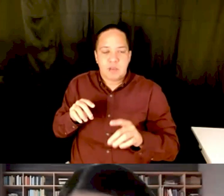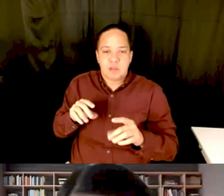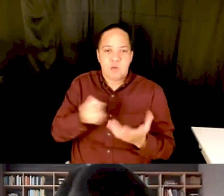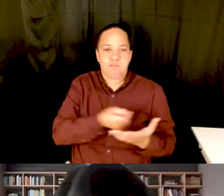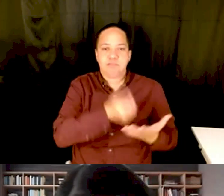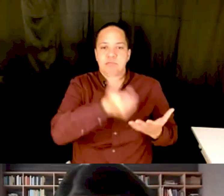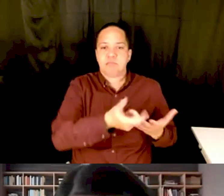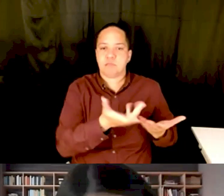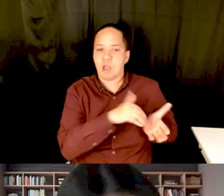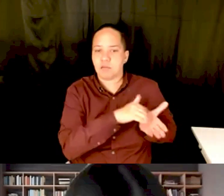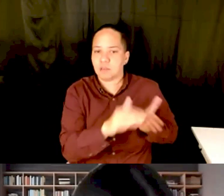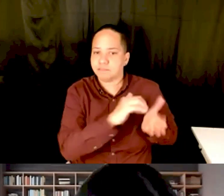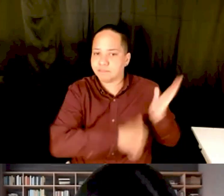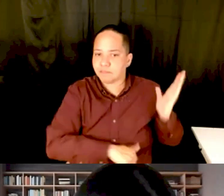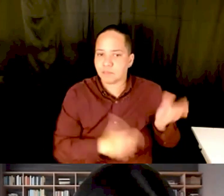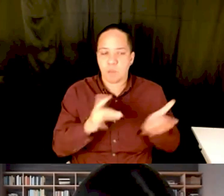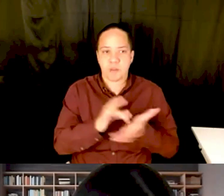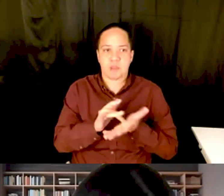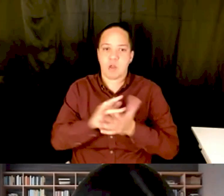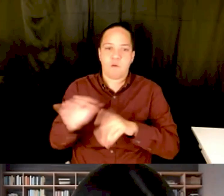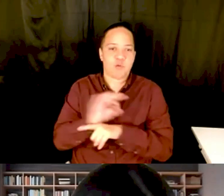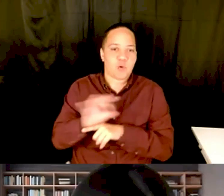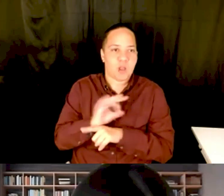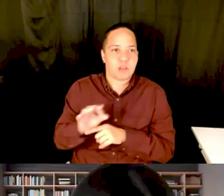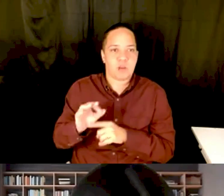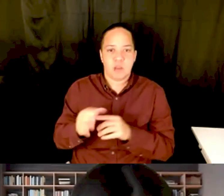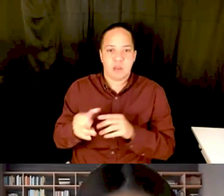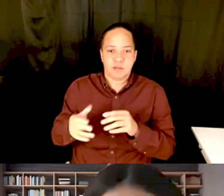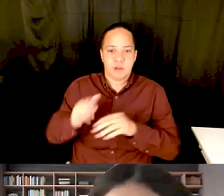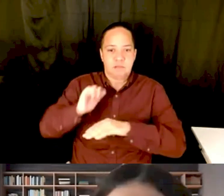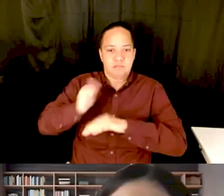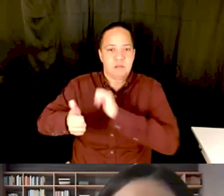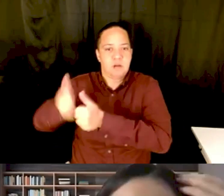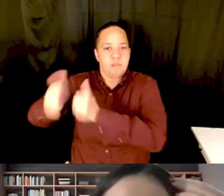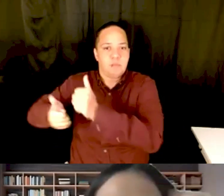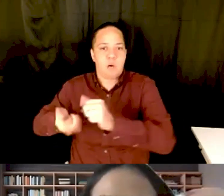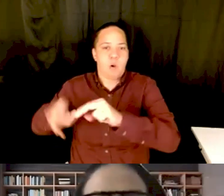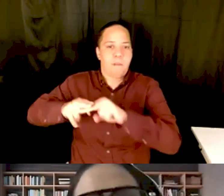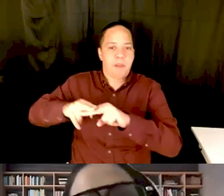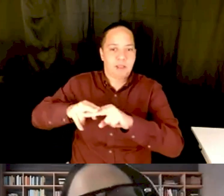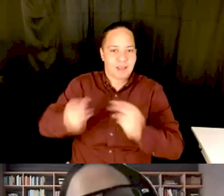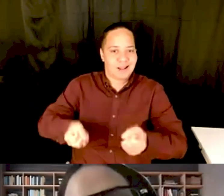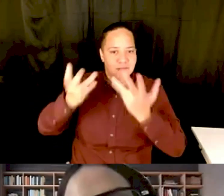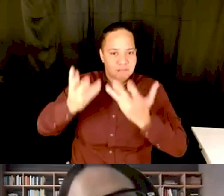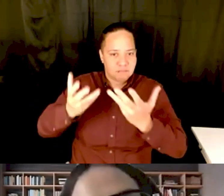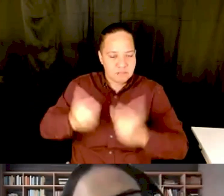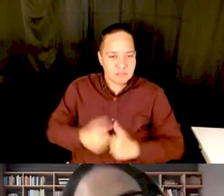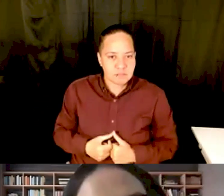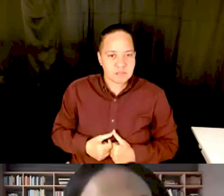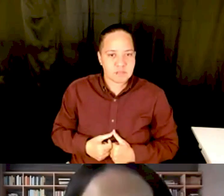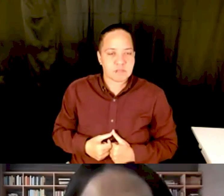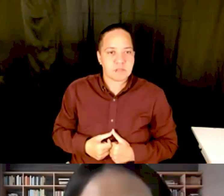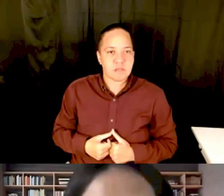descartado que un medicamento no me está funcionando y pongo otro o subo la dosis. Así que esto es